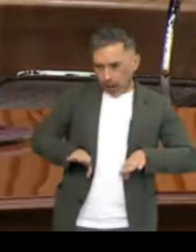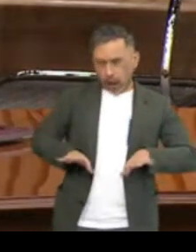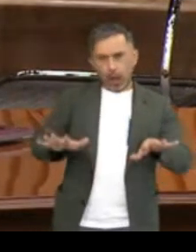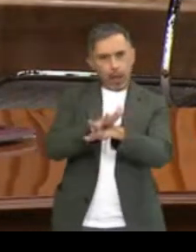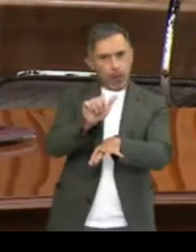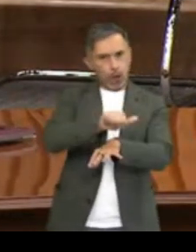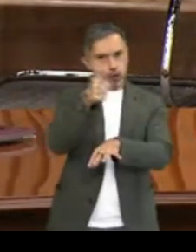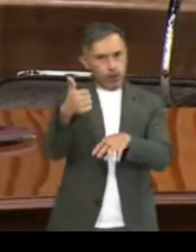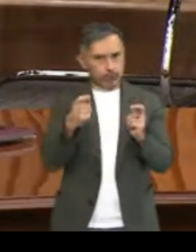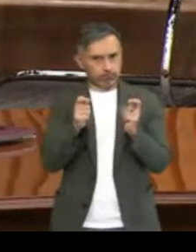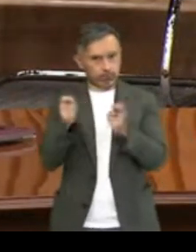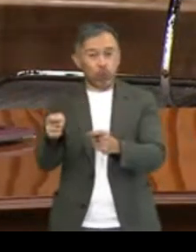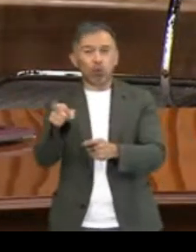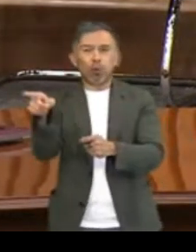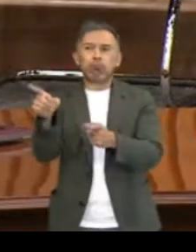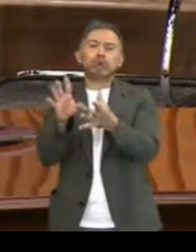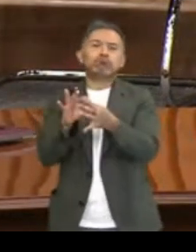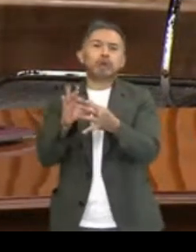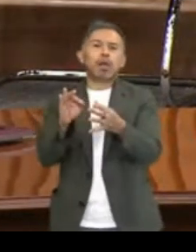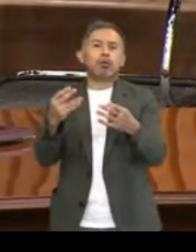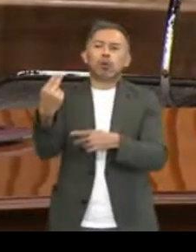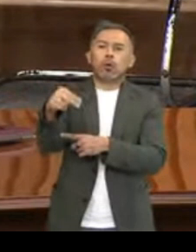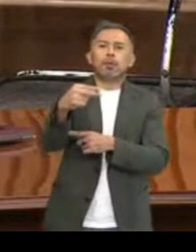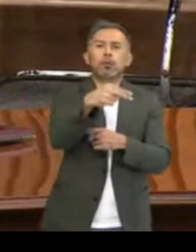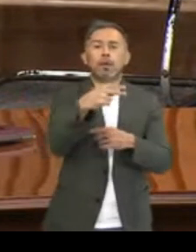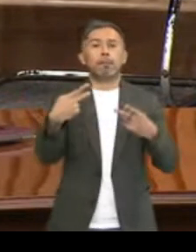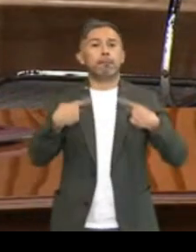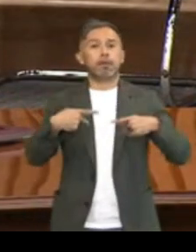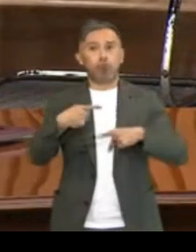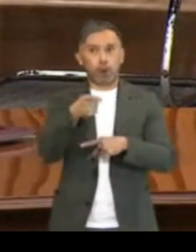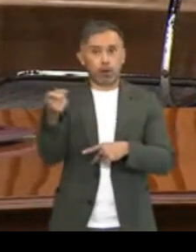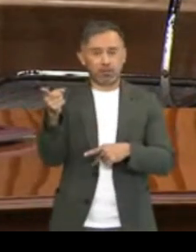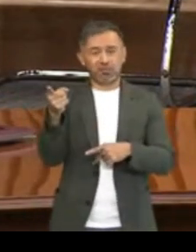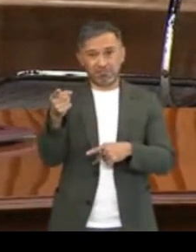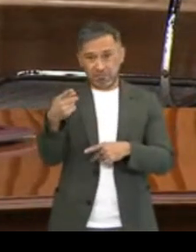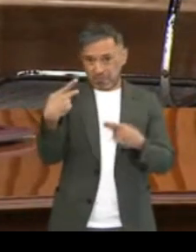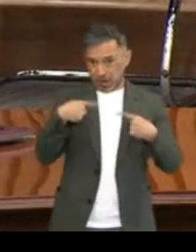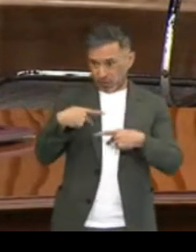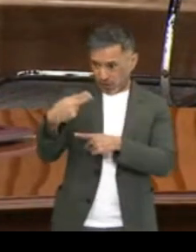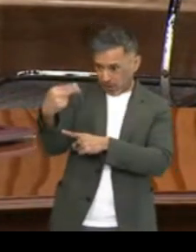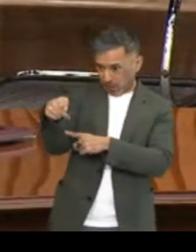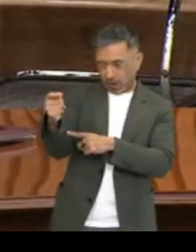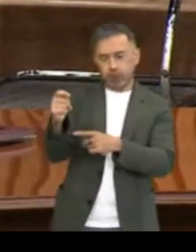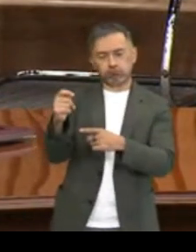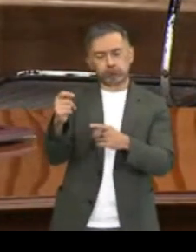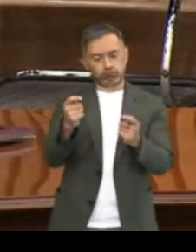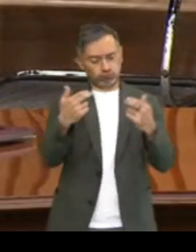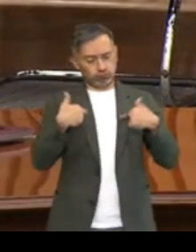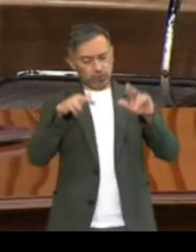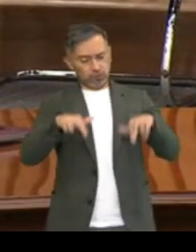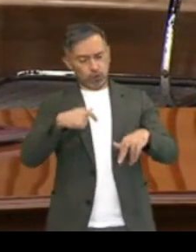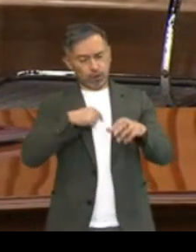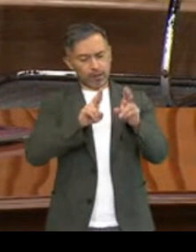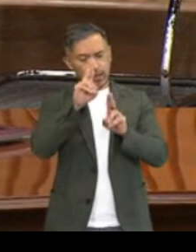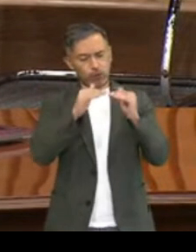hablar de las personas, y ustedes piensan que las personas encarnan a la democracia, hablemos de la situación que